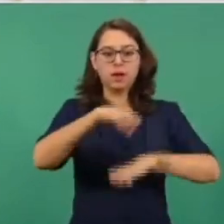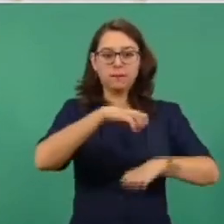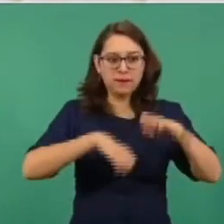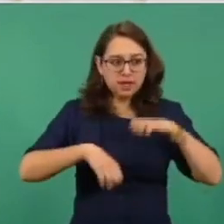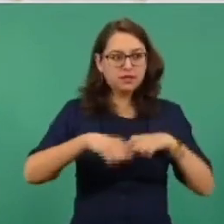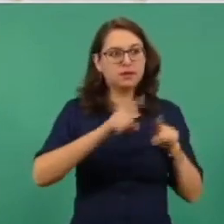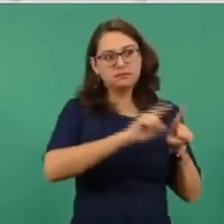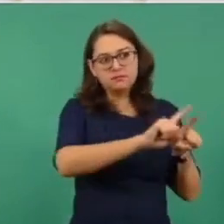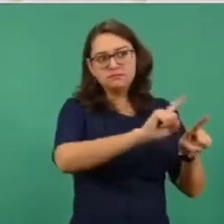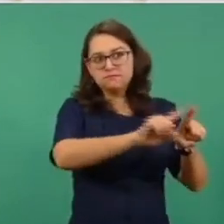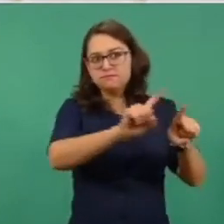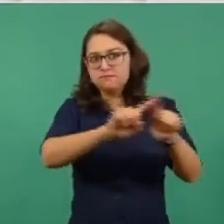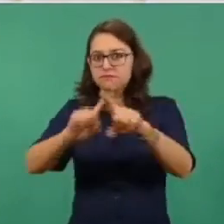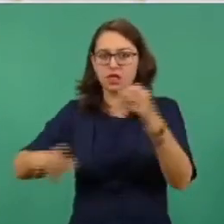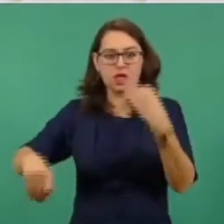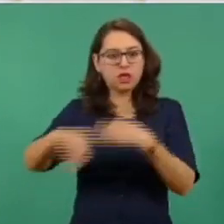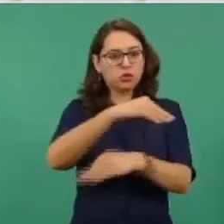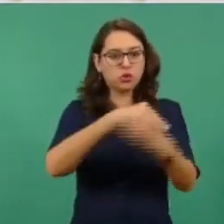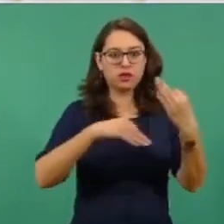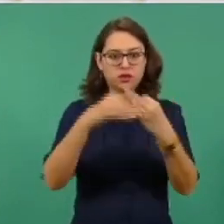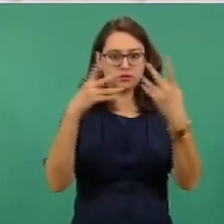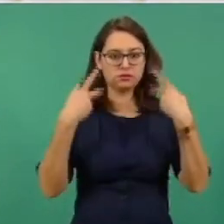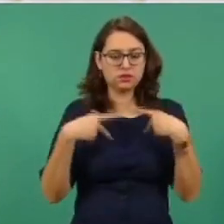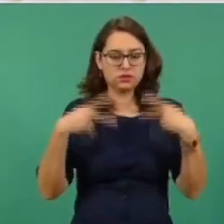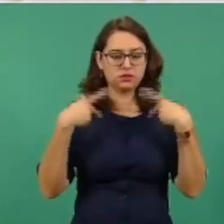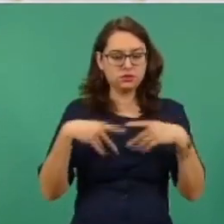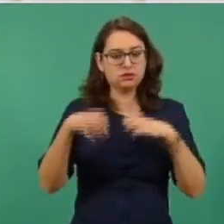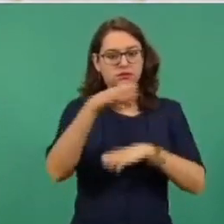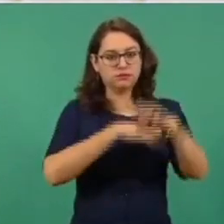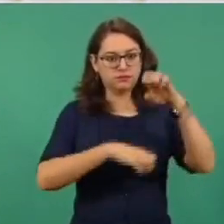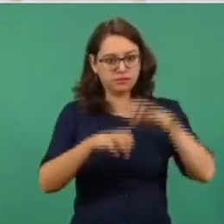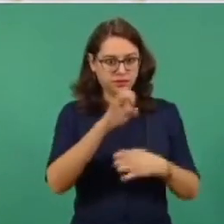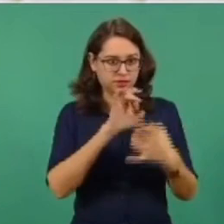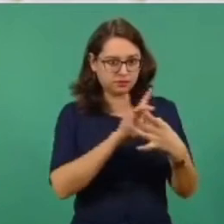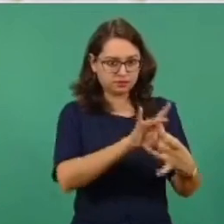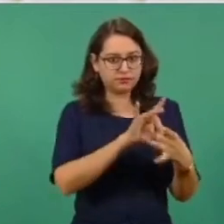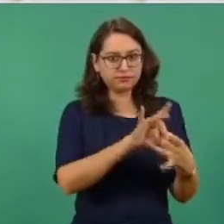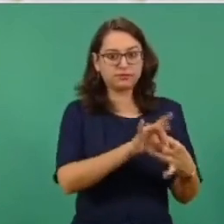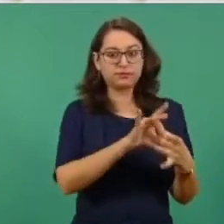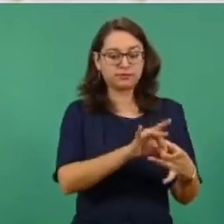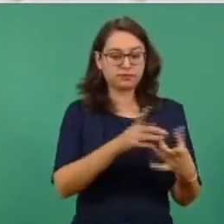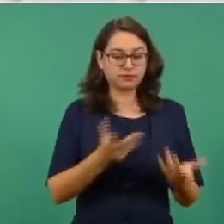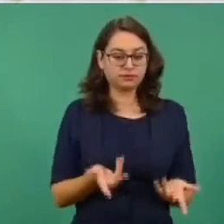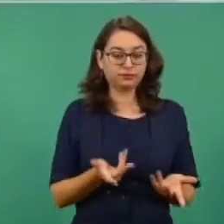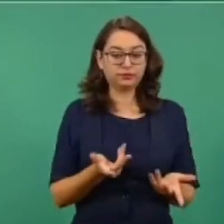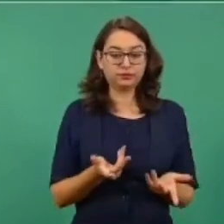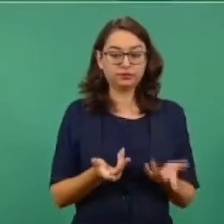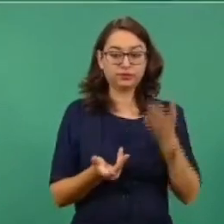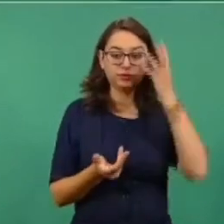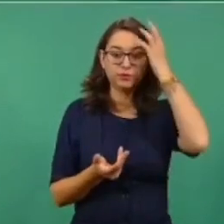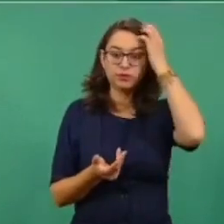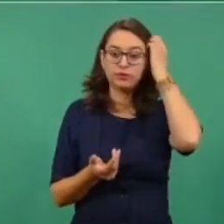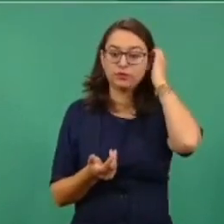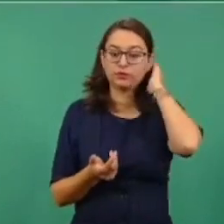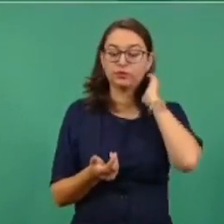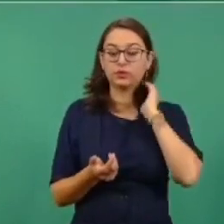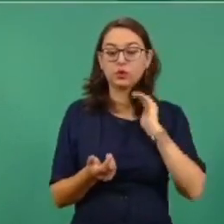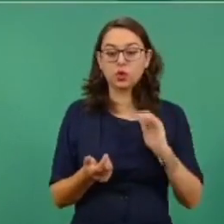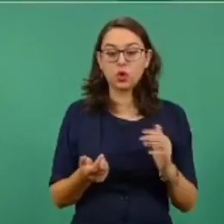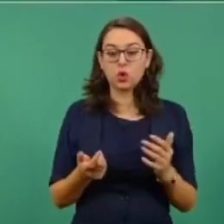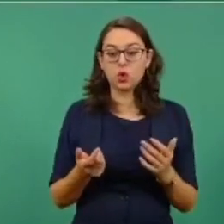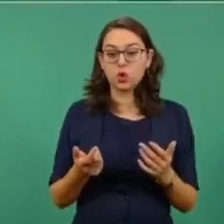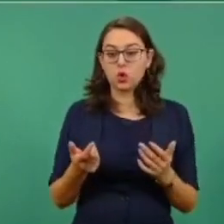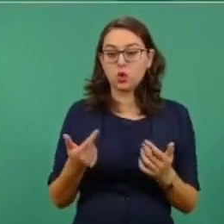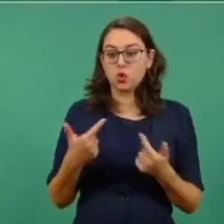no estén solo defendiendo a grupos